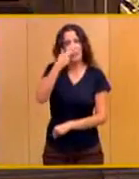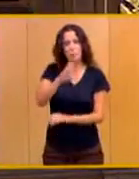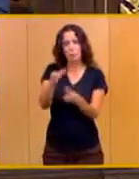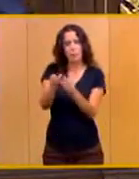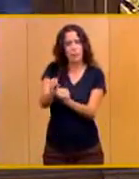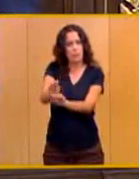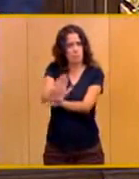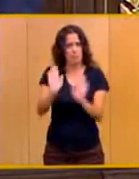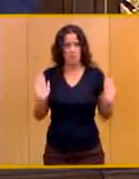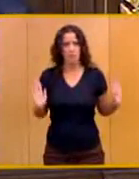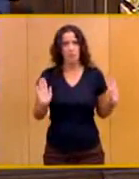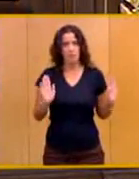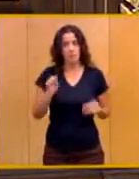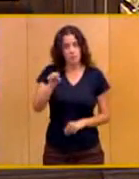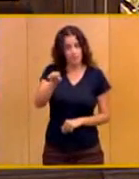Y en ese terreno